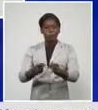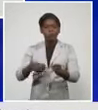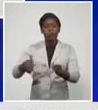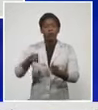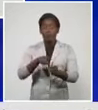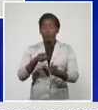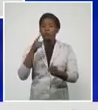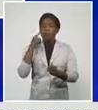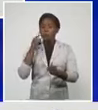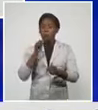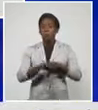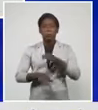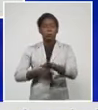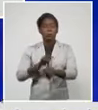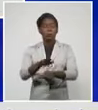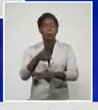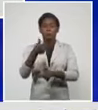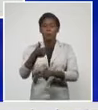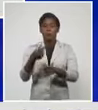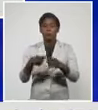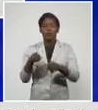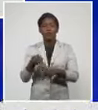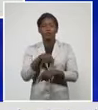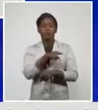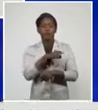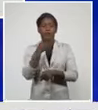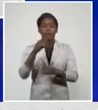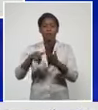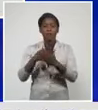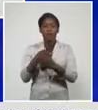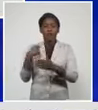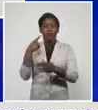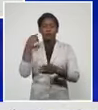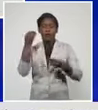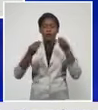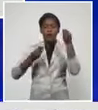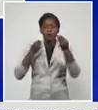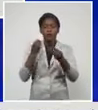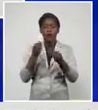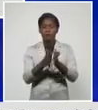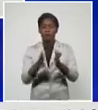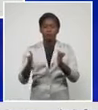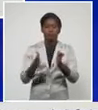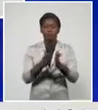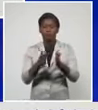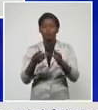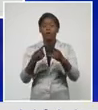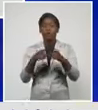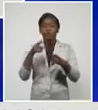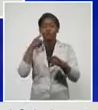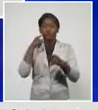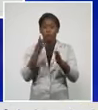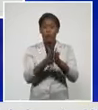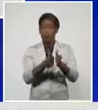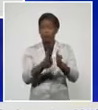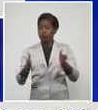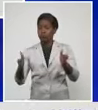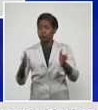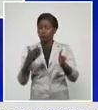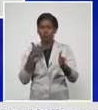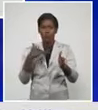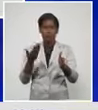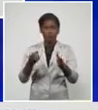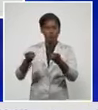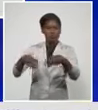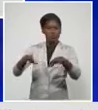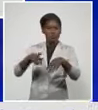tenemos 3 días, los últimos 3, pero de todas formas es expresión del comportamiento que han ido teniendo estos